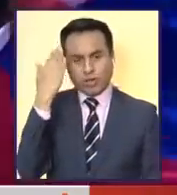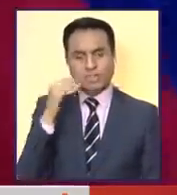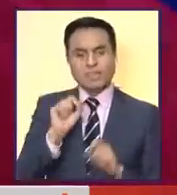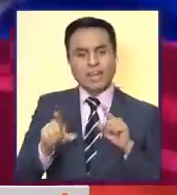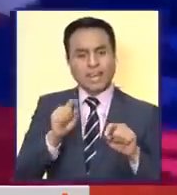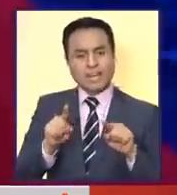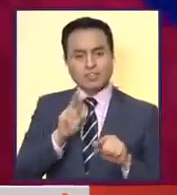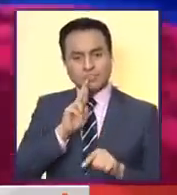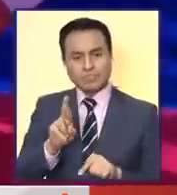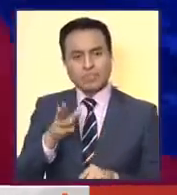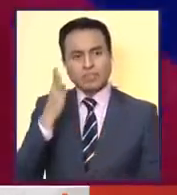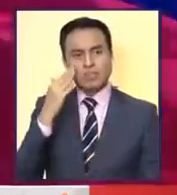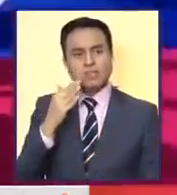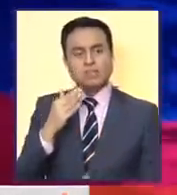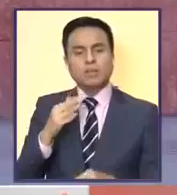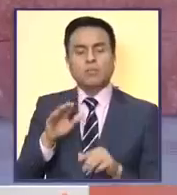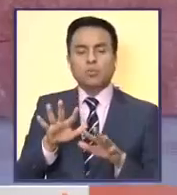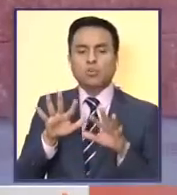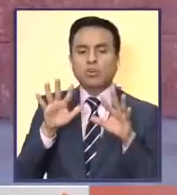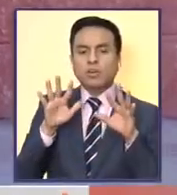alegatos.